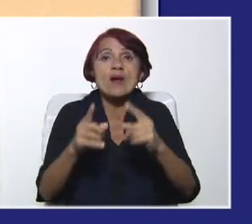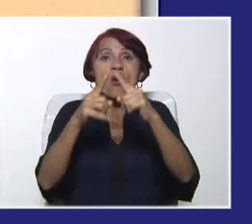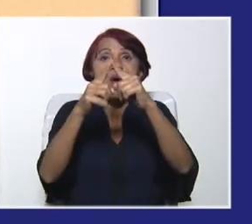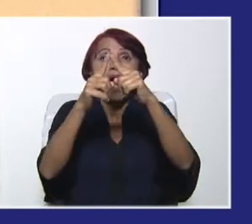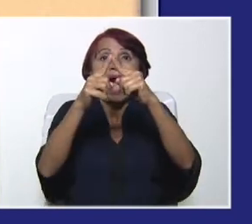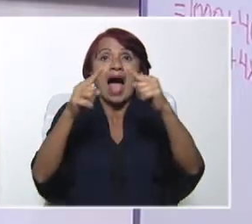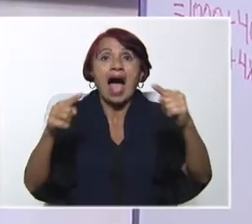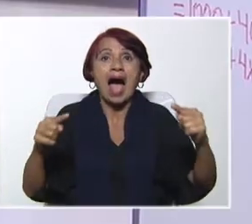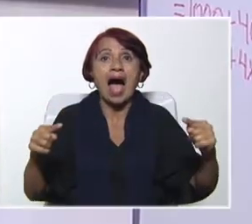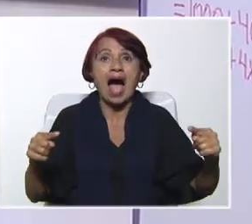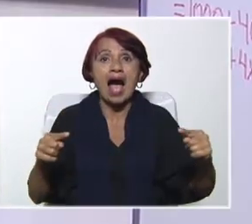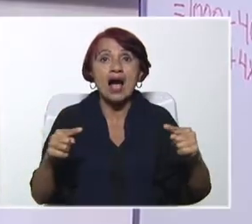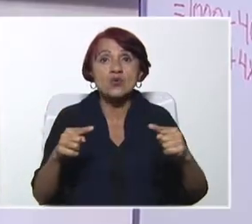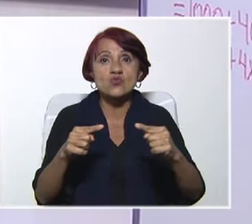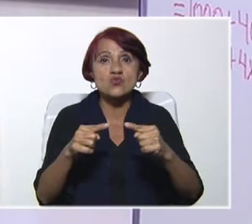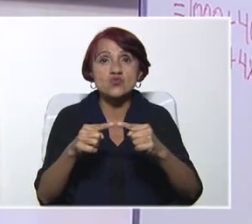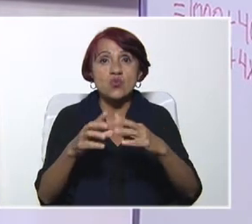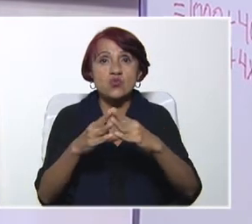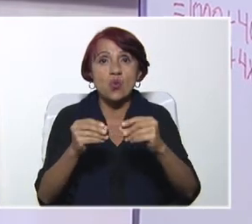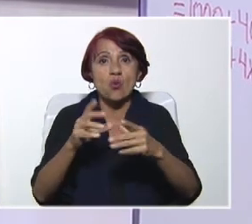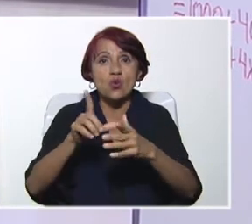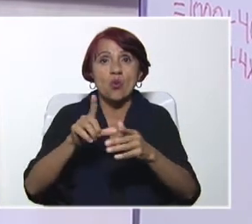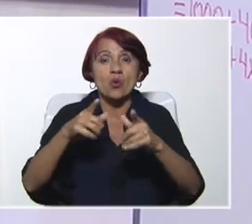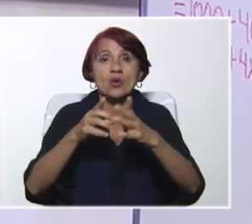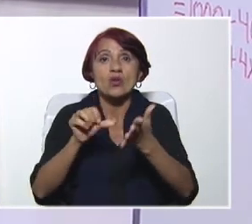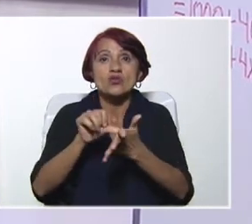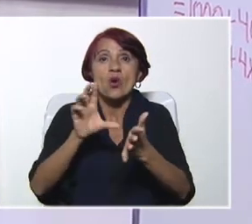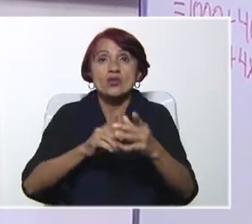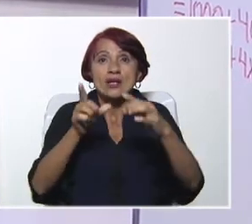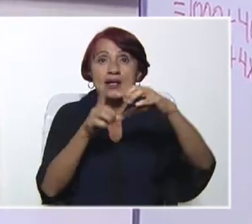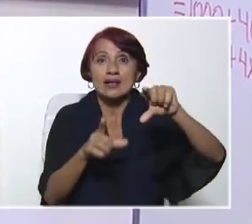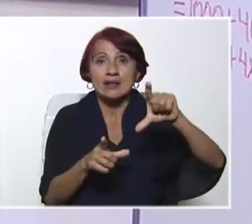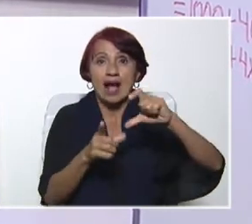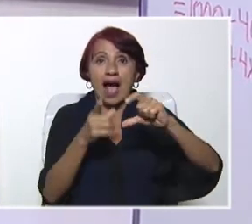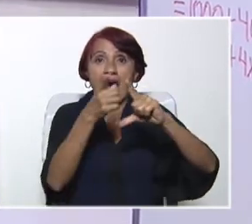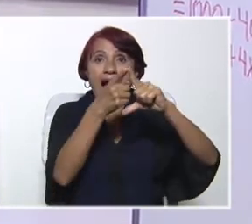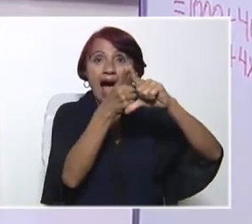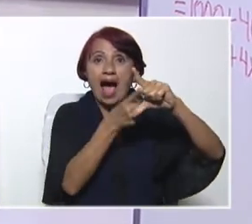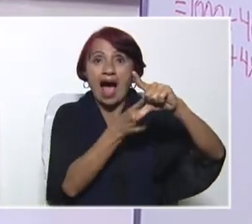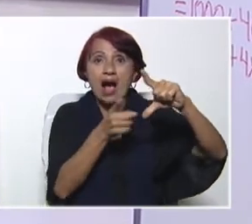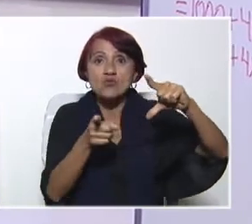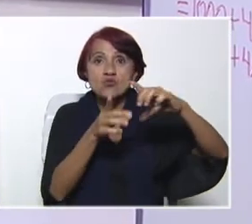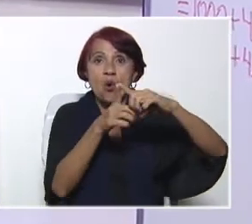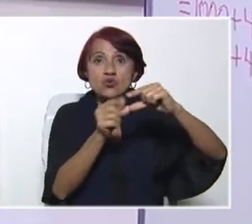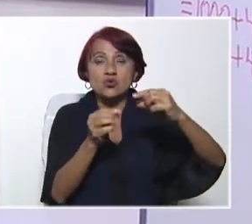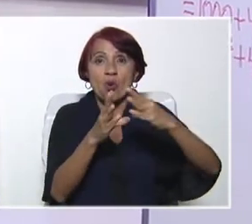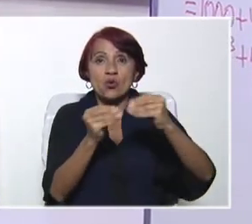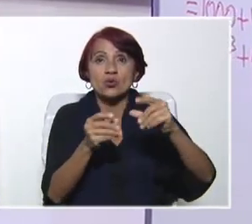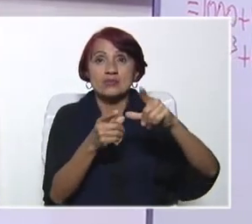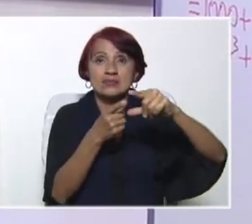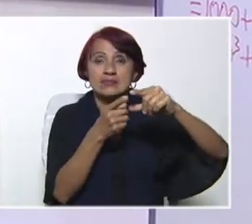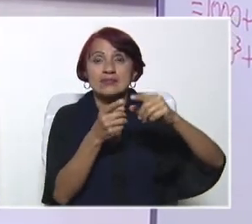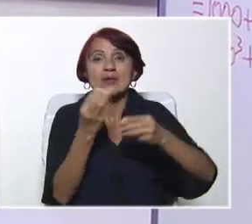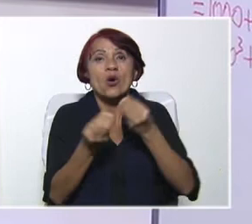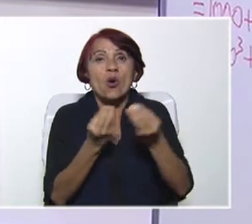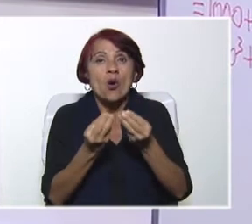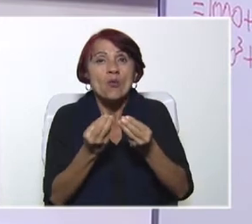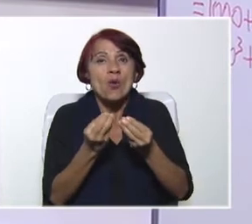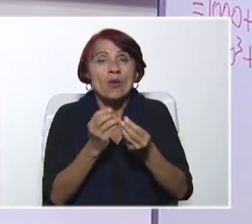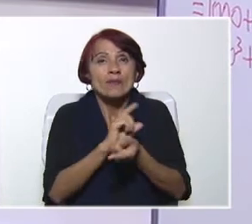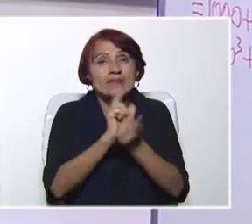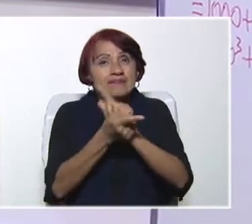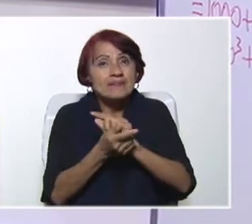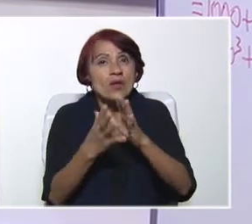en pantalla, esa longitud es la que nosotros llamamos radián. Para pasar de